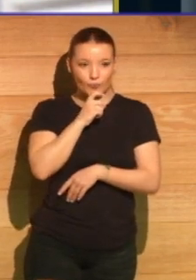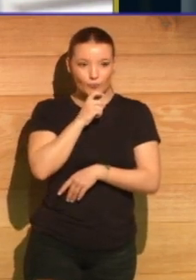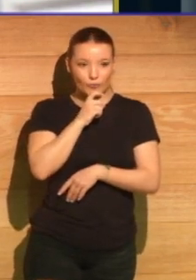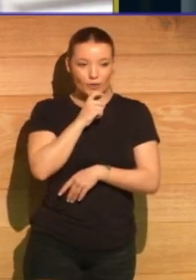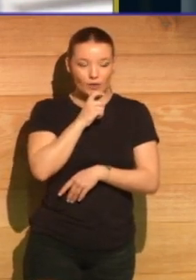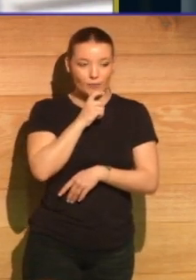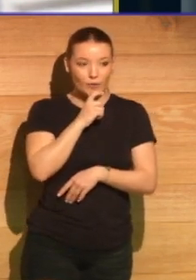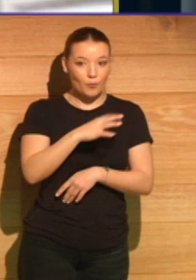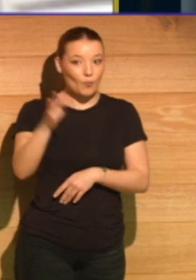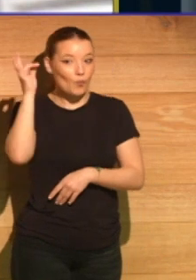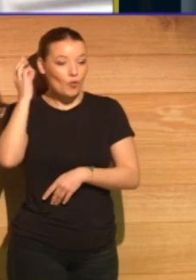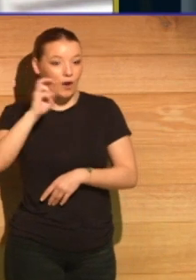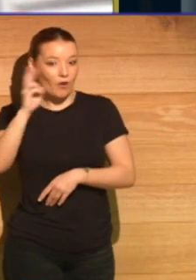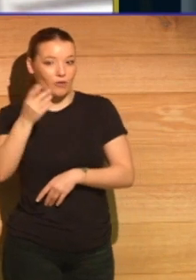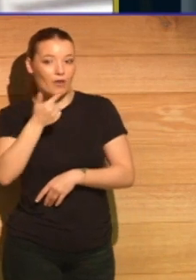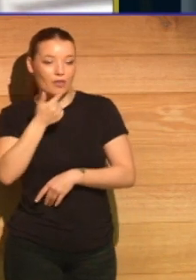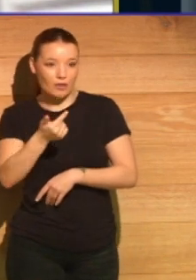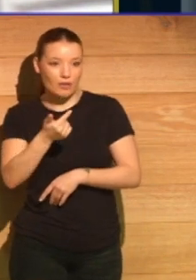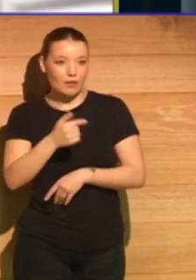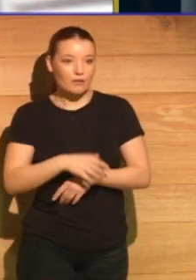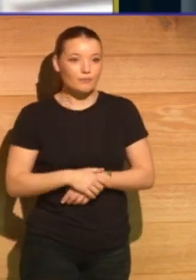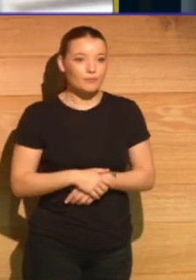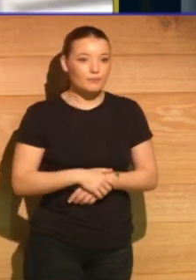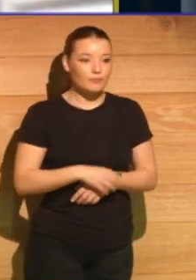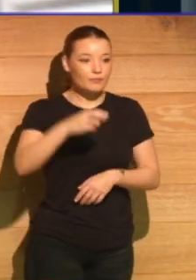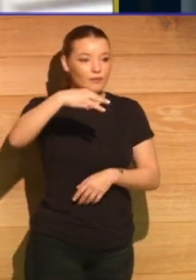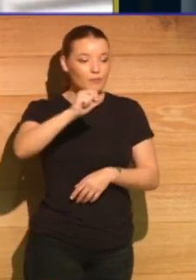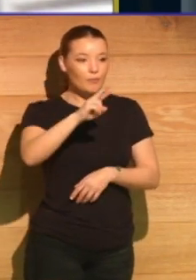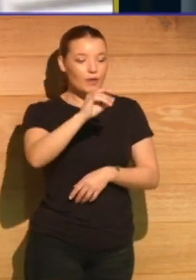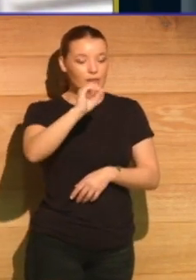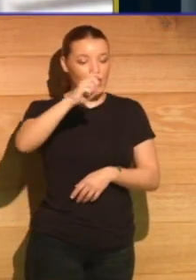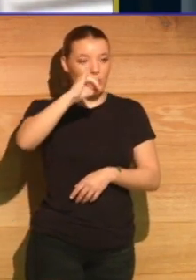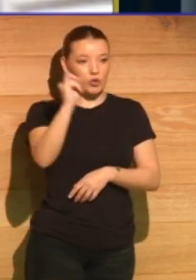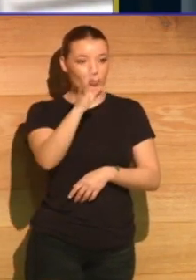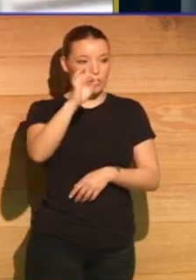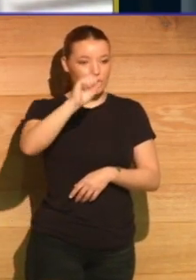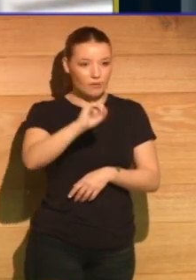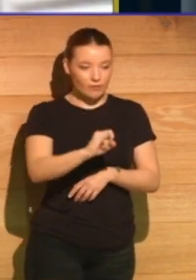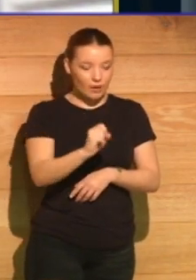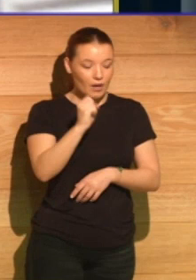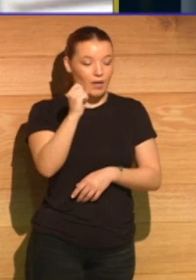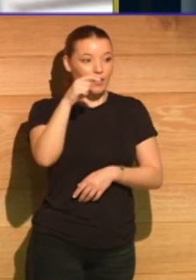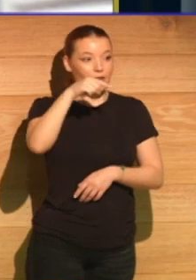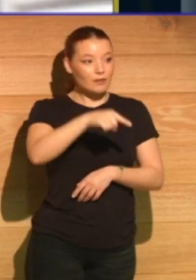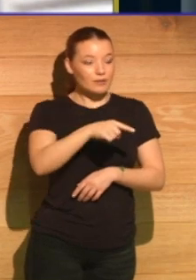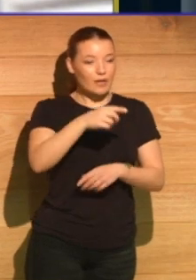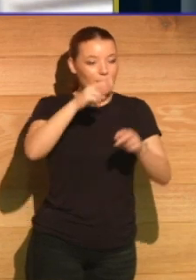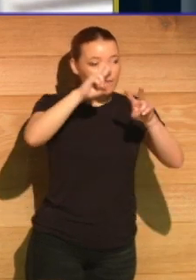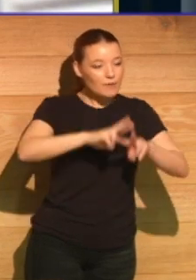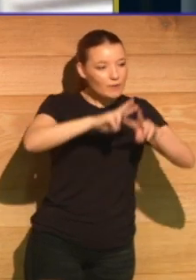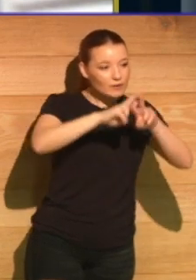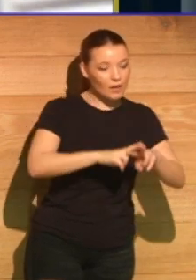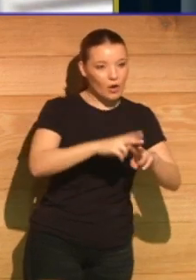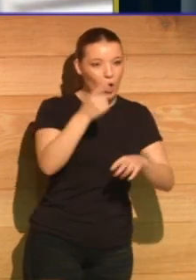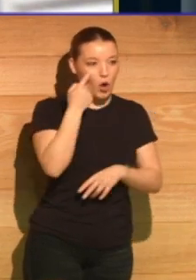mujer. María Josefa Izuel Jiménez, investigadora en óptica, que disfruta